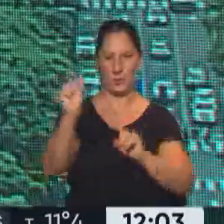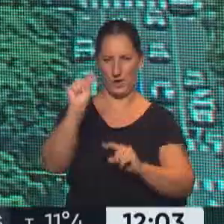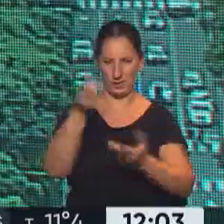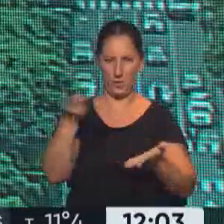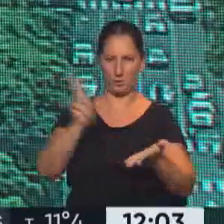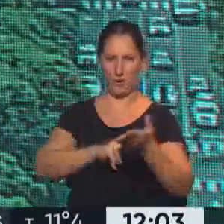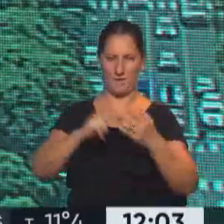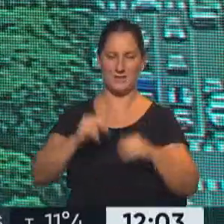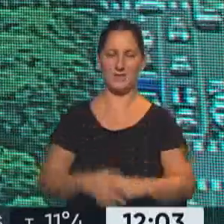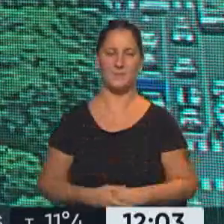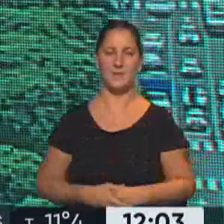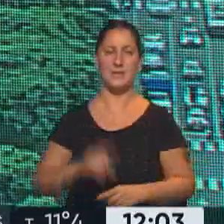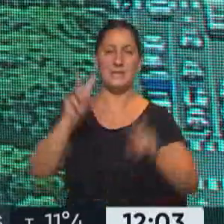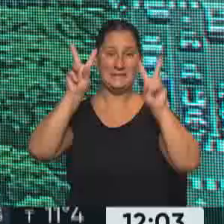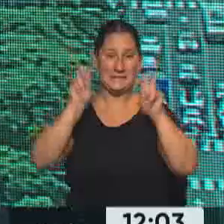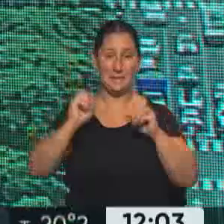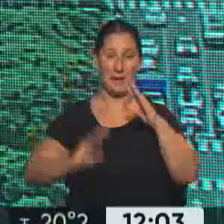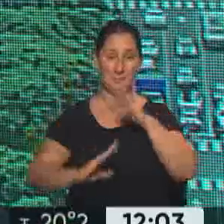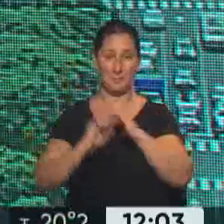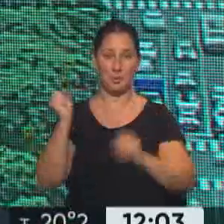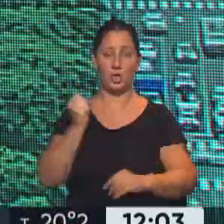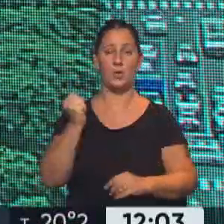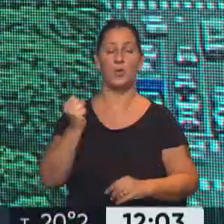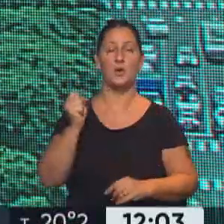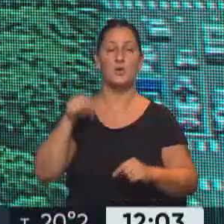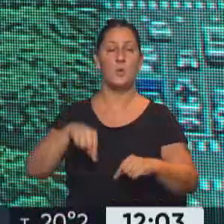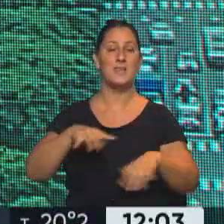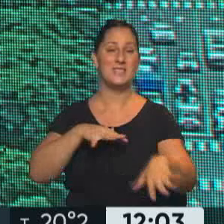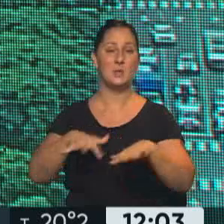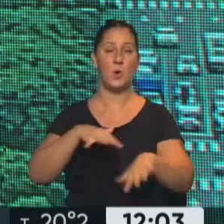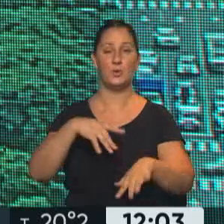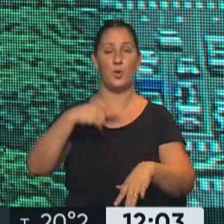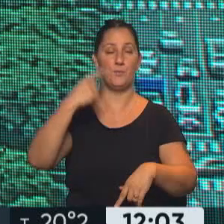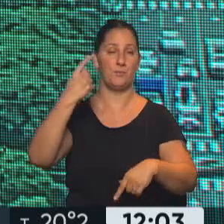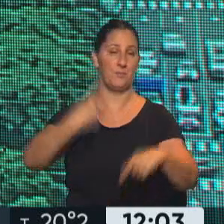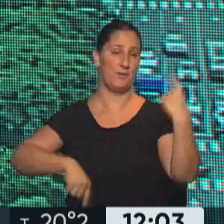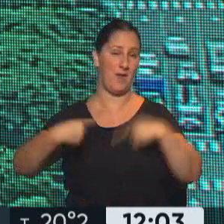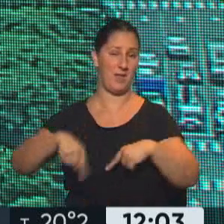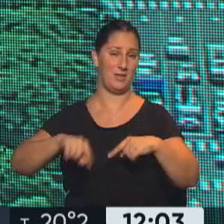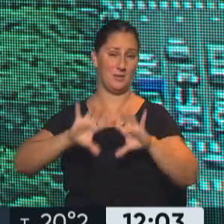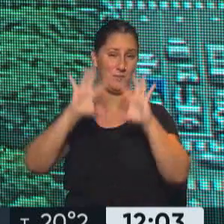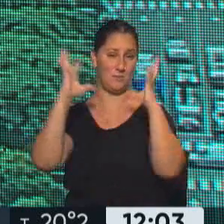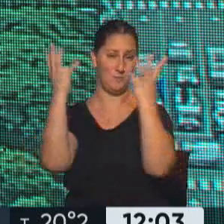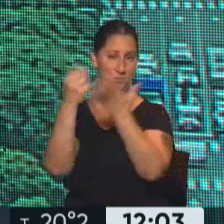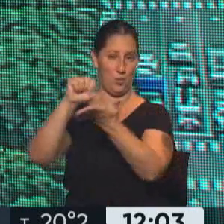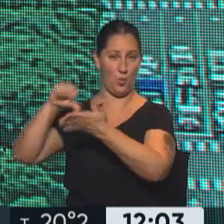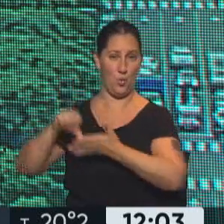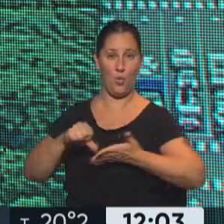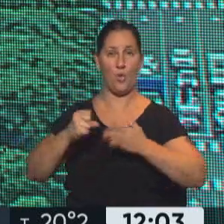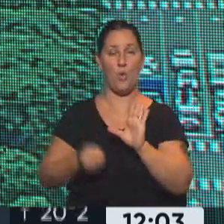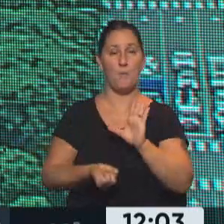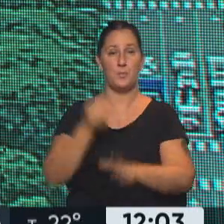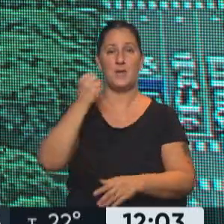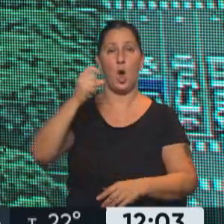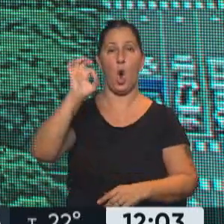ahora también otro de los temas destacados del día y tiene que ver con lo que está sucediendo en varias partes del mundo. Una nueva variante de la